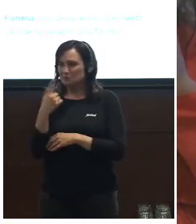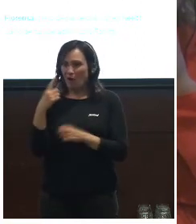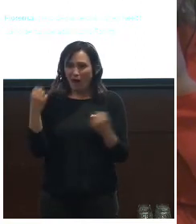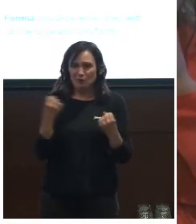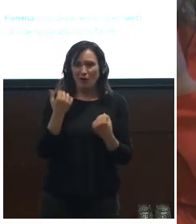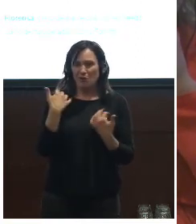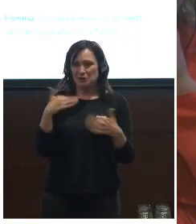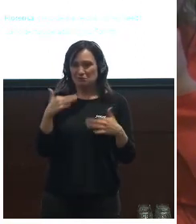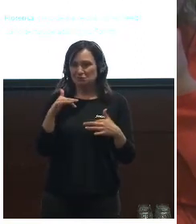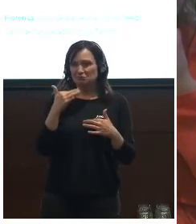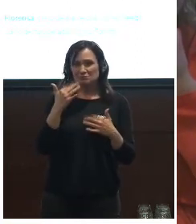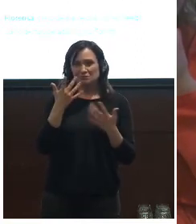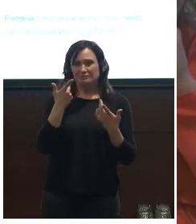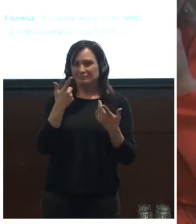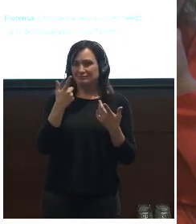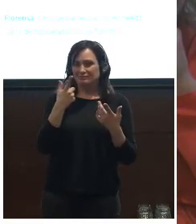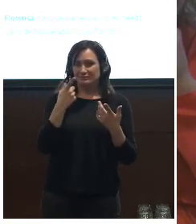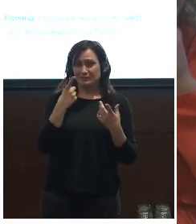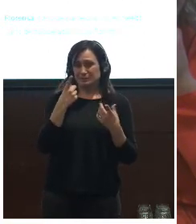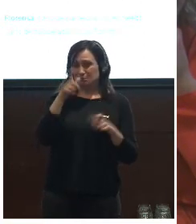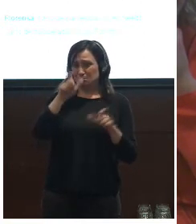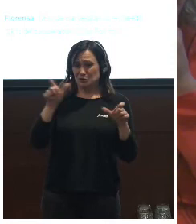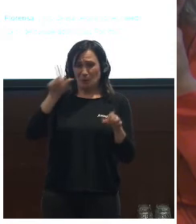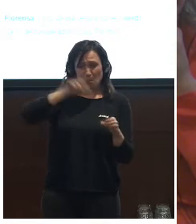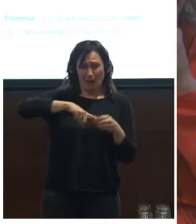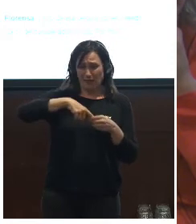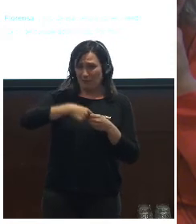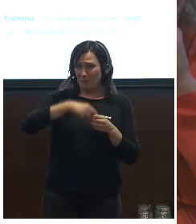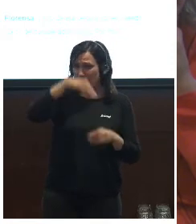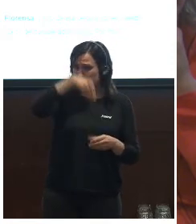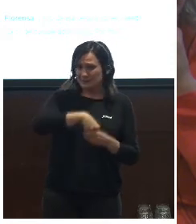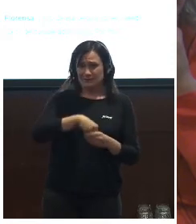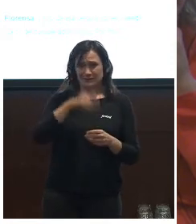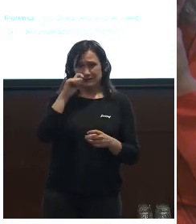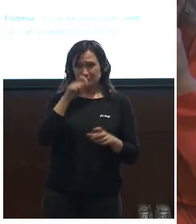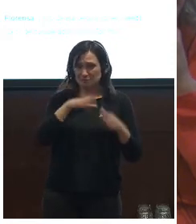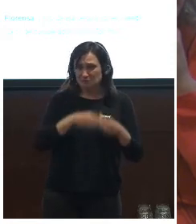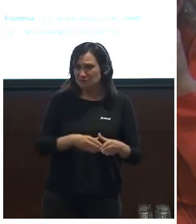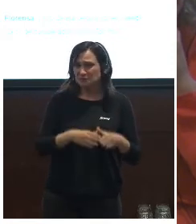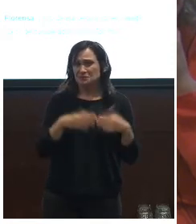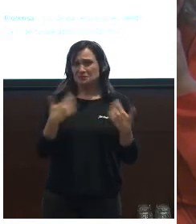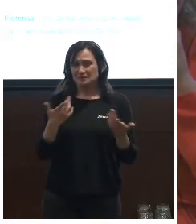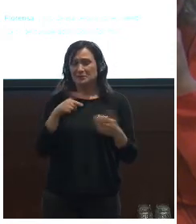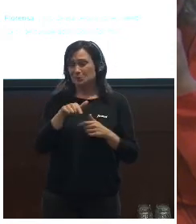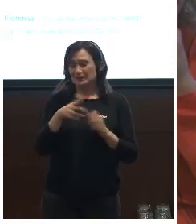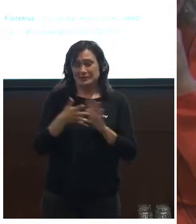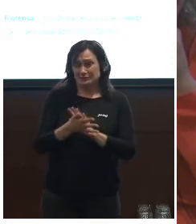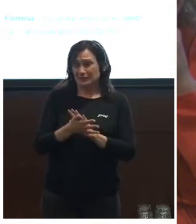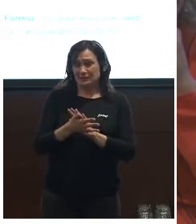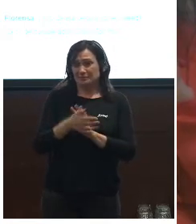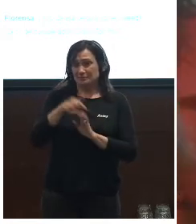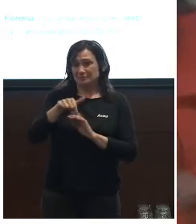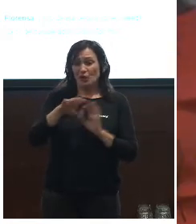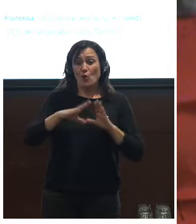actuaciones prácticamente de todos los actores que tienen que ver con lo que nos ha unido aquí, que es hacer de